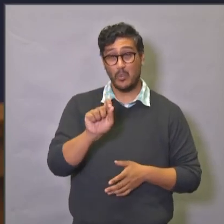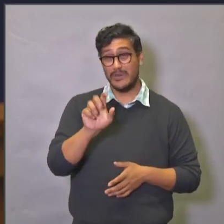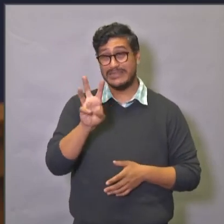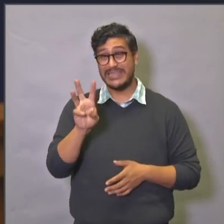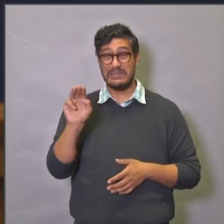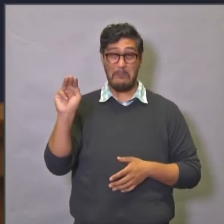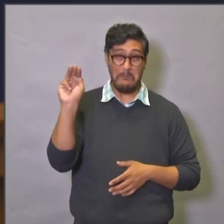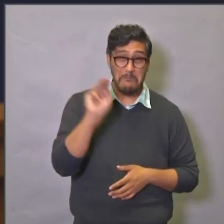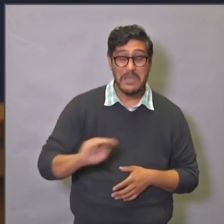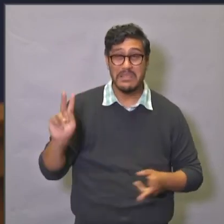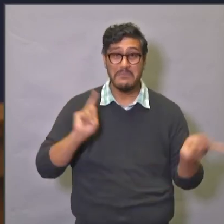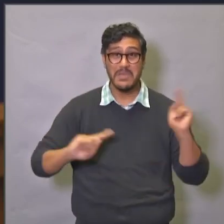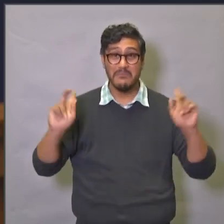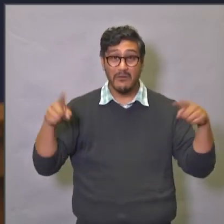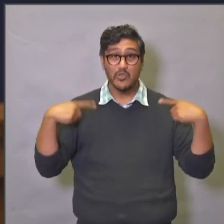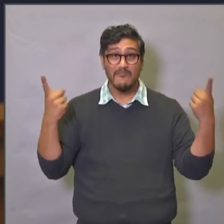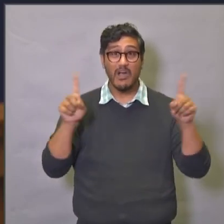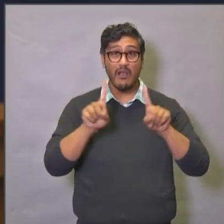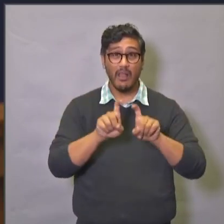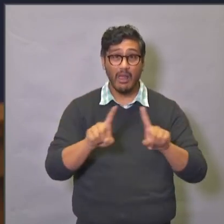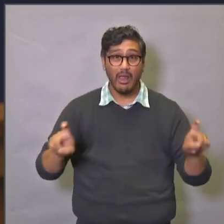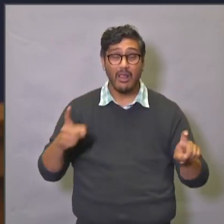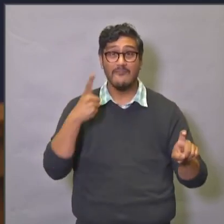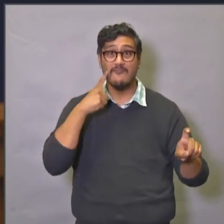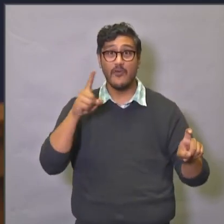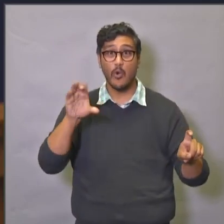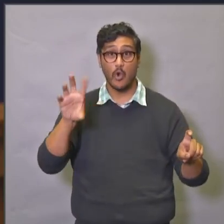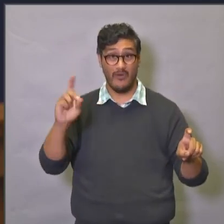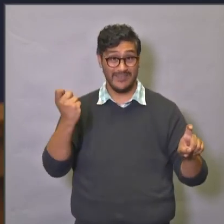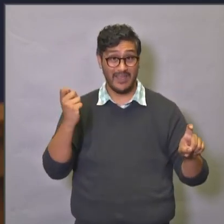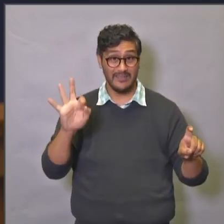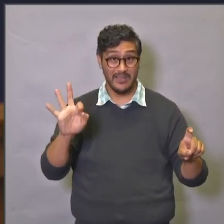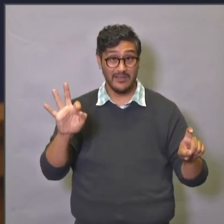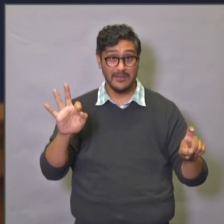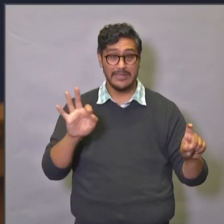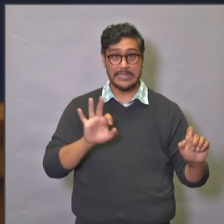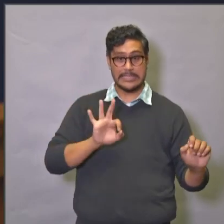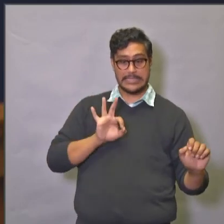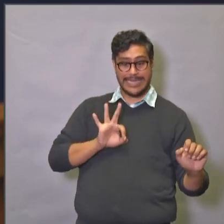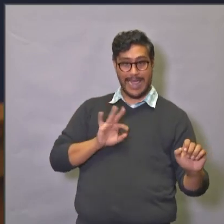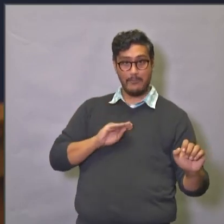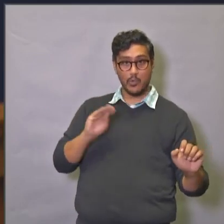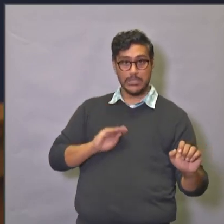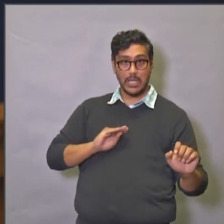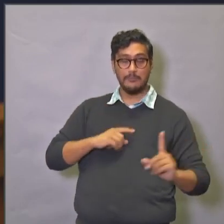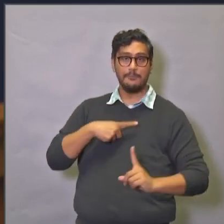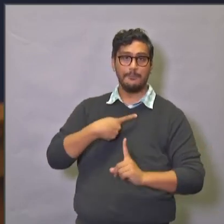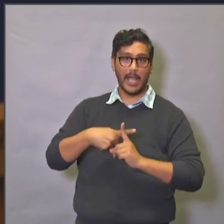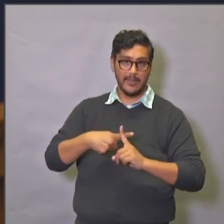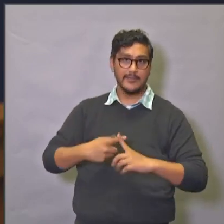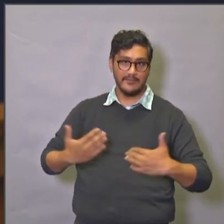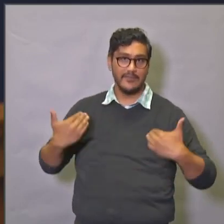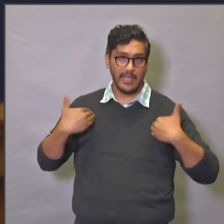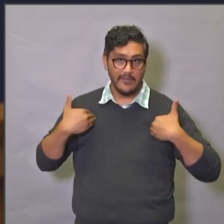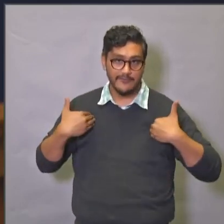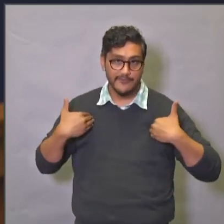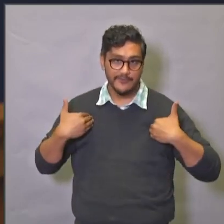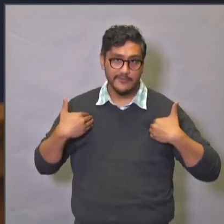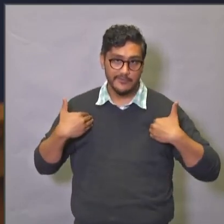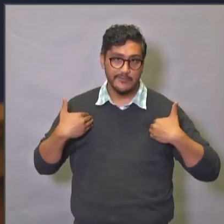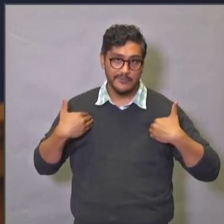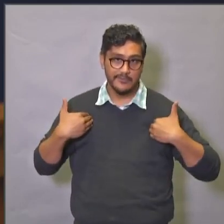millones de personas se han hecho la prueba en el condado de Los Ángeles y el 9% han dado resultados positivos de la